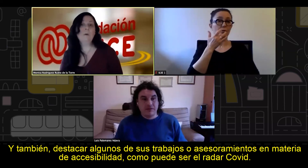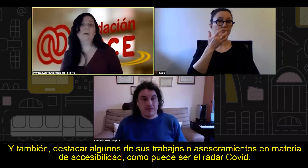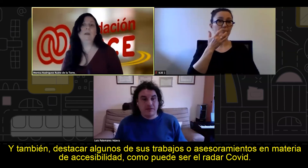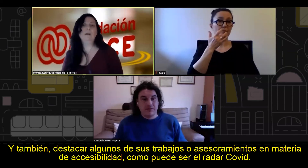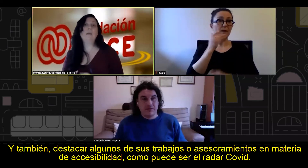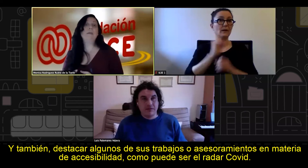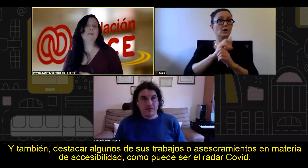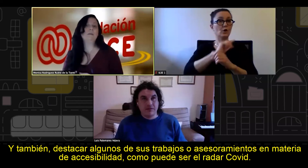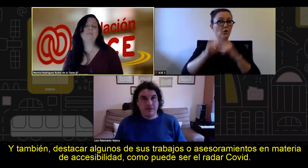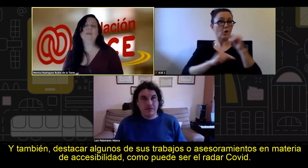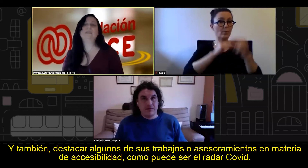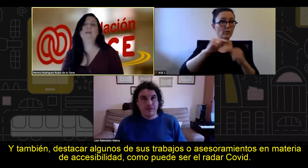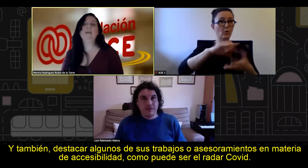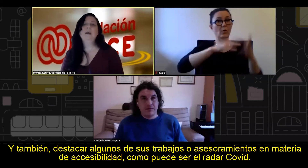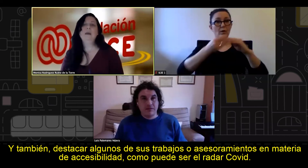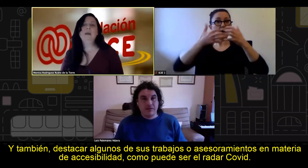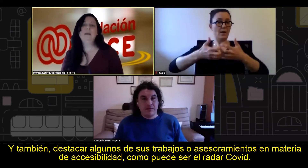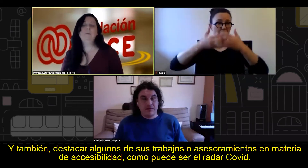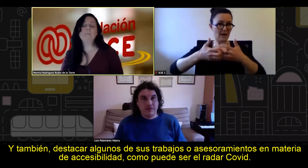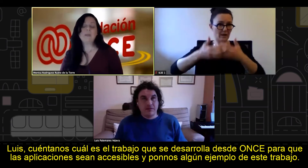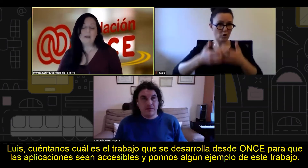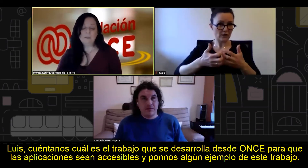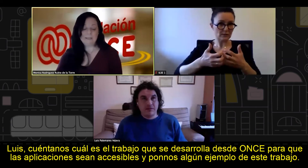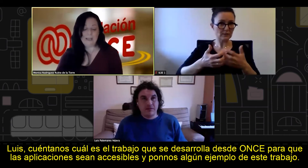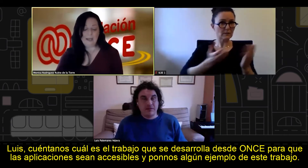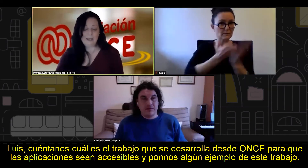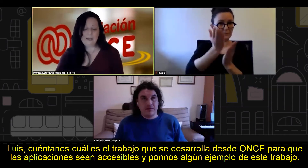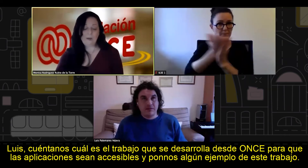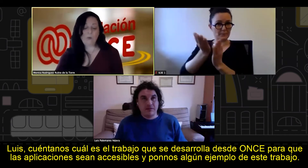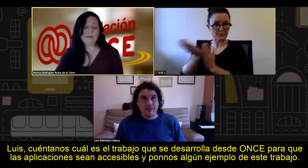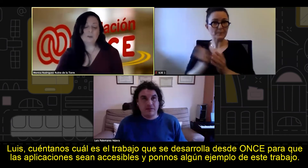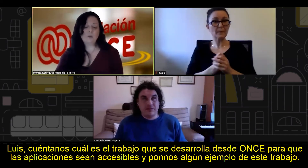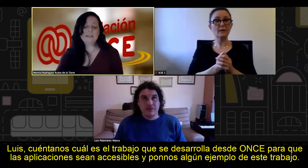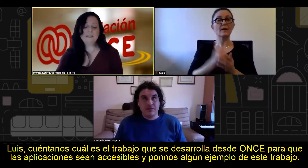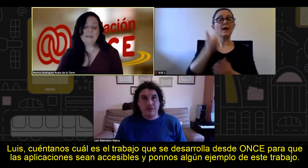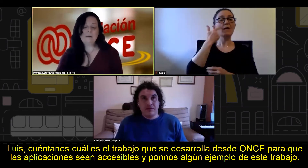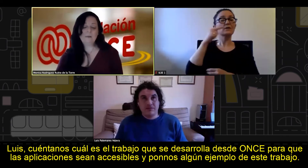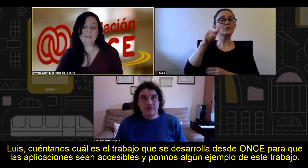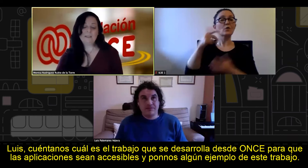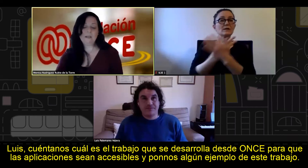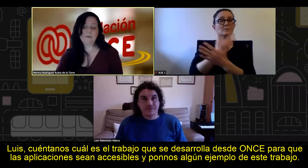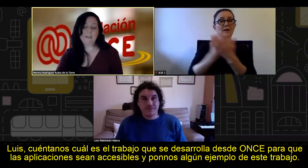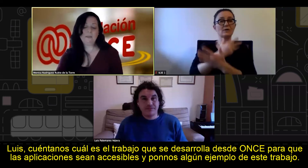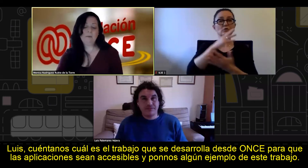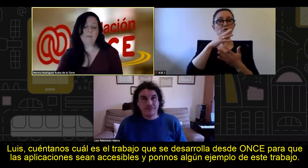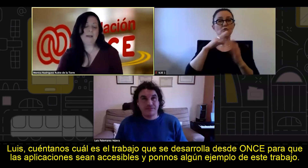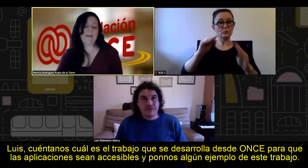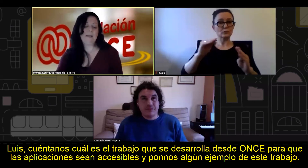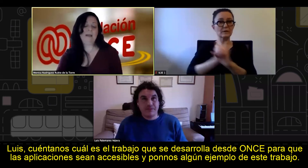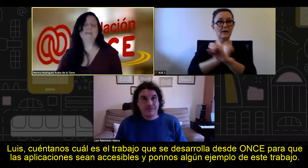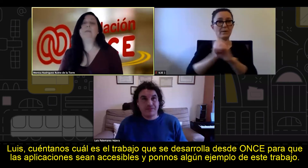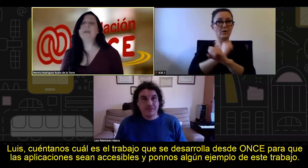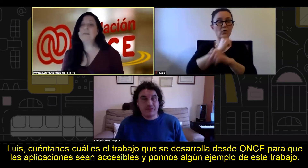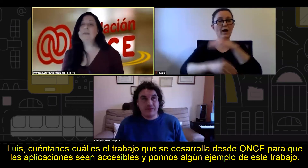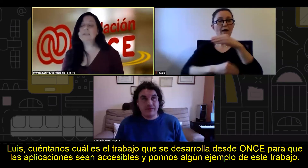o en la aplicación Freestyle. Luis, cuéntanos, ¿cuál es el trabajo que se desarrolla desde ONCE para que